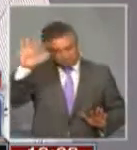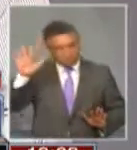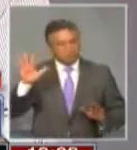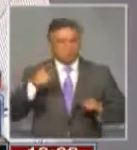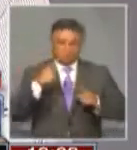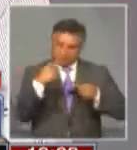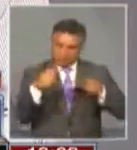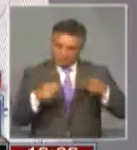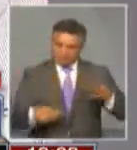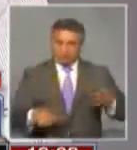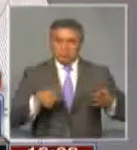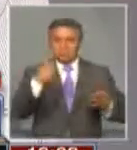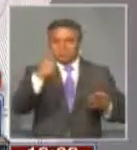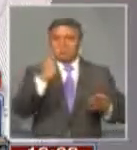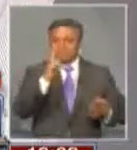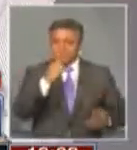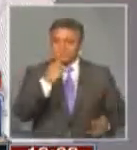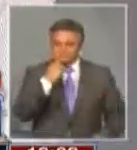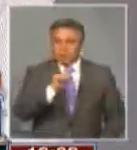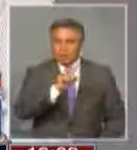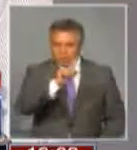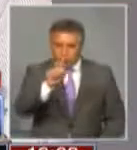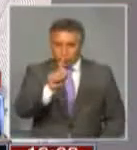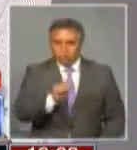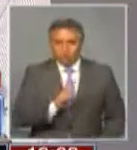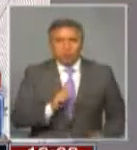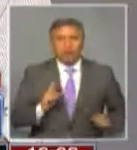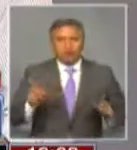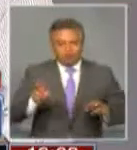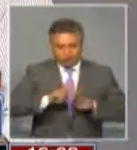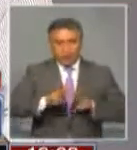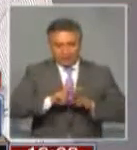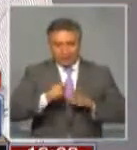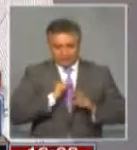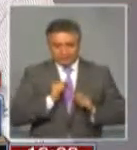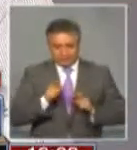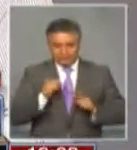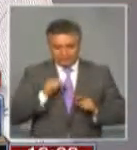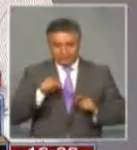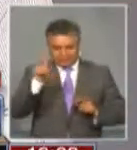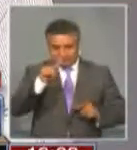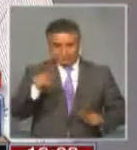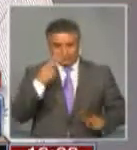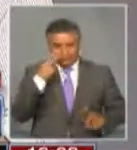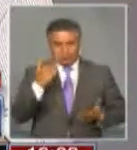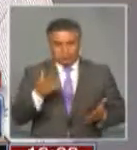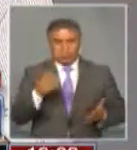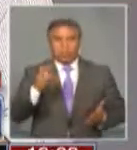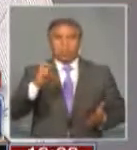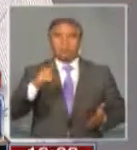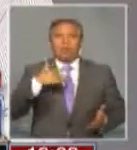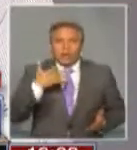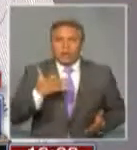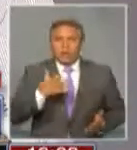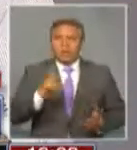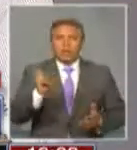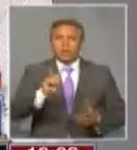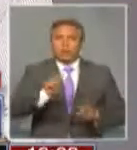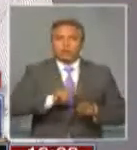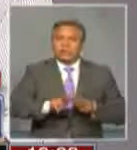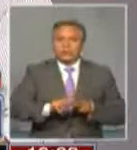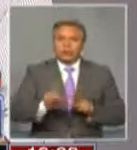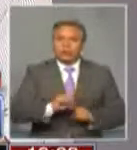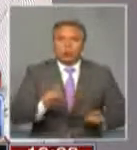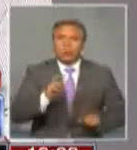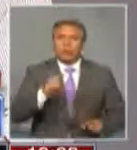respuesta tiene que ver con una pregunta, ¿ya?, y que todos nos hacemos en el servicio. ¿Por qué no se hizo? Y el por qué no